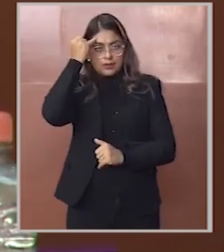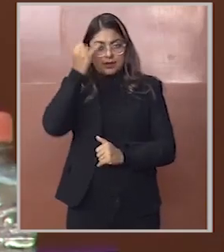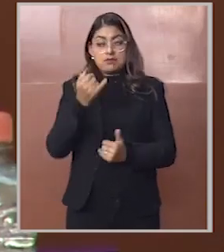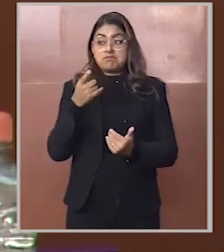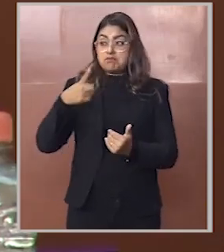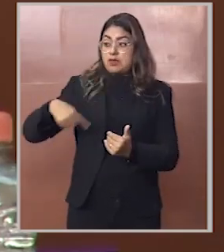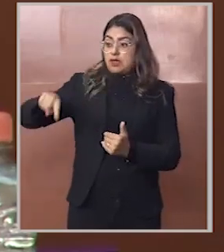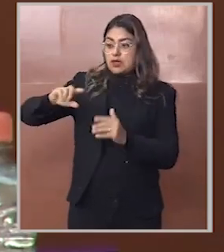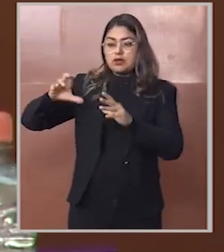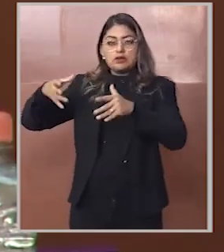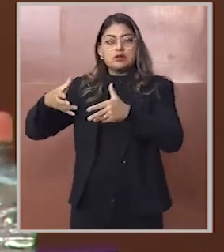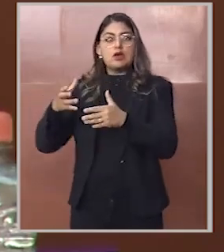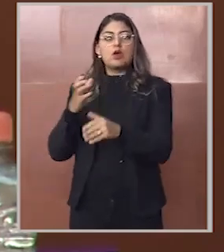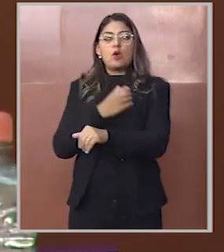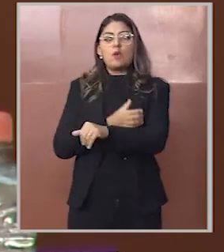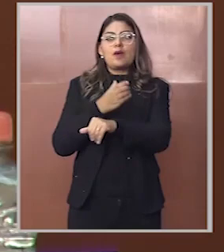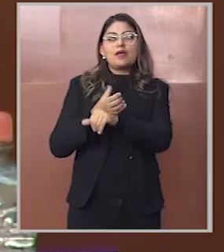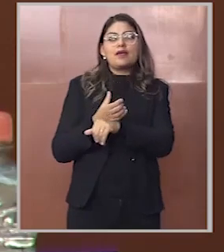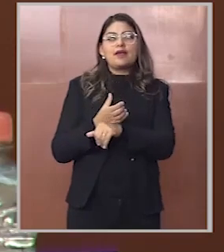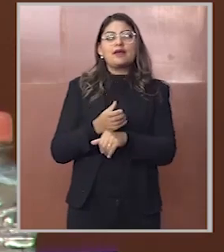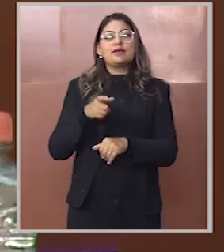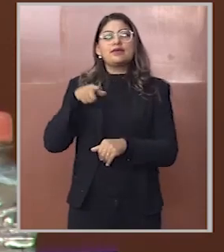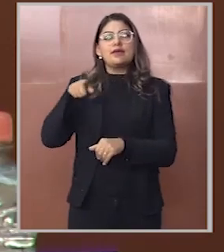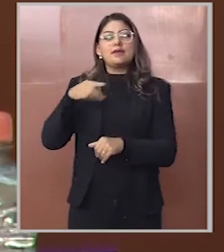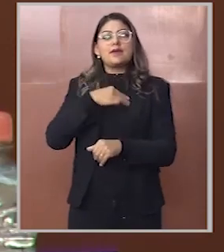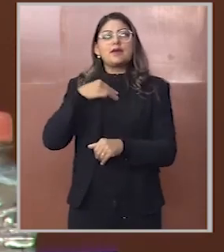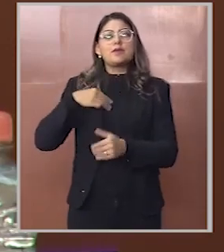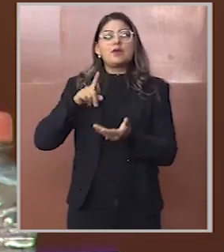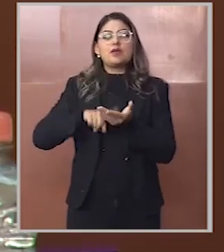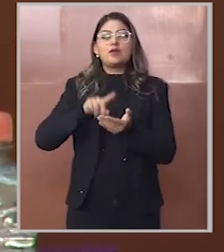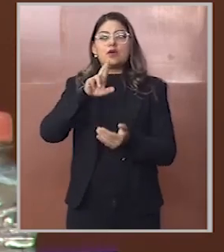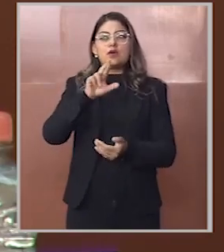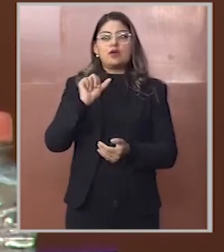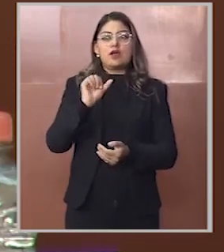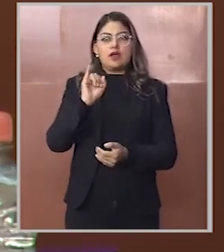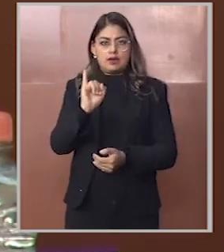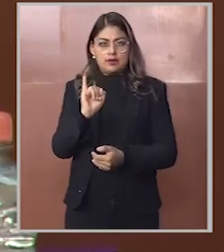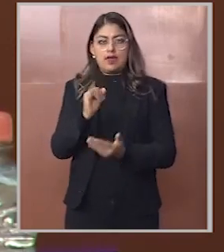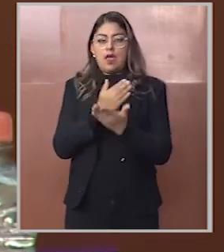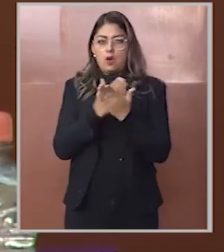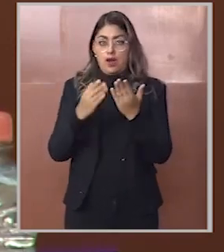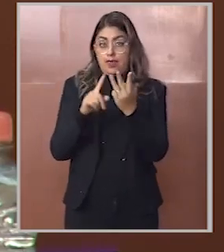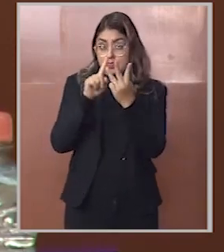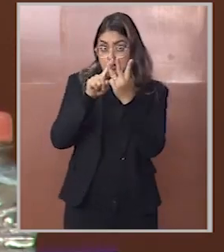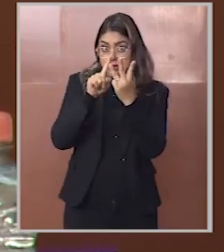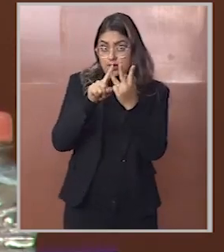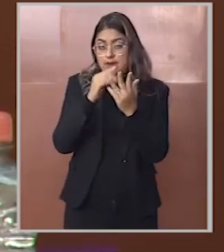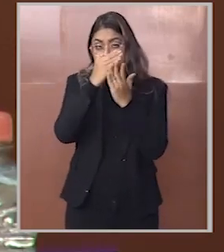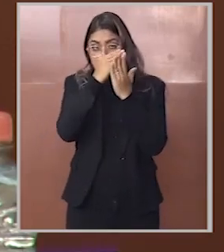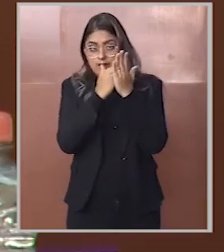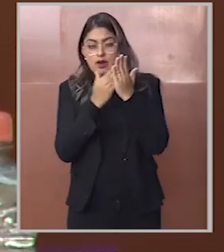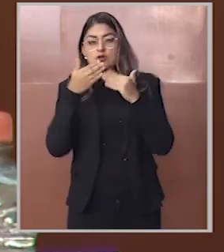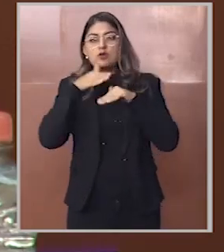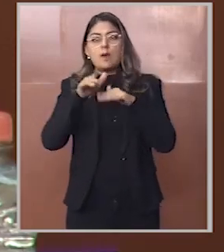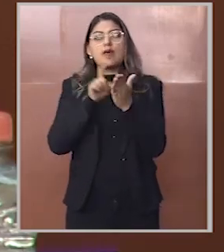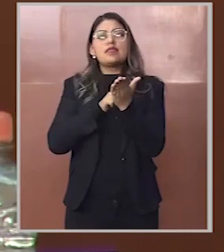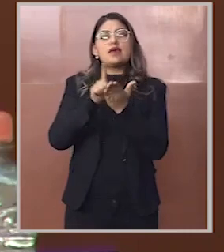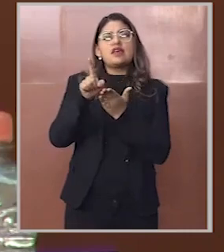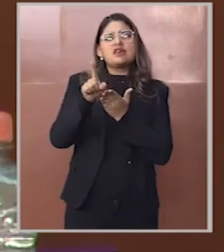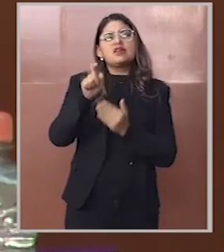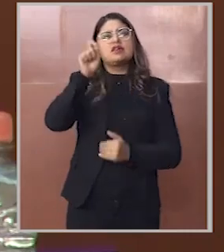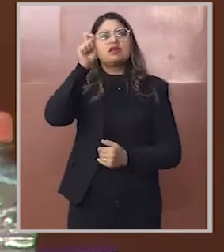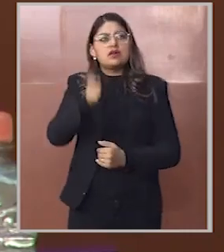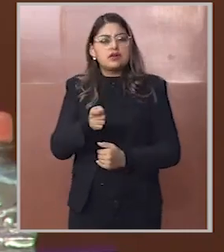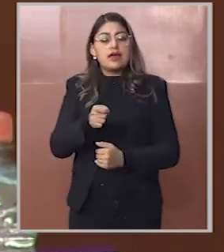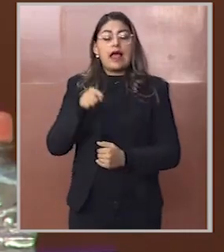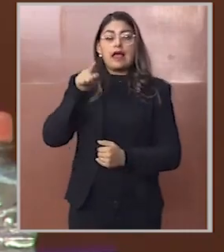eh Y para la segund la tercera guía la cartilla de derechos nos e pusimos